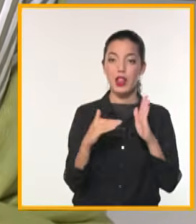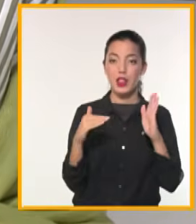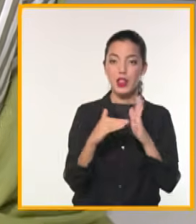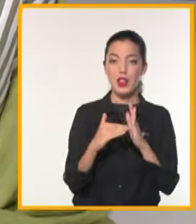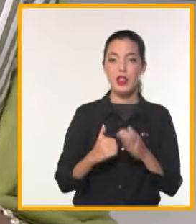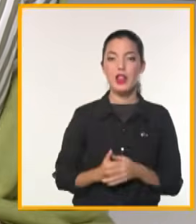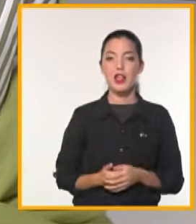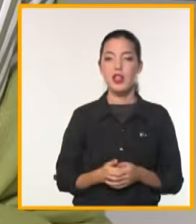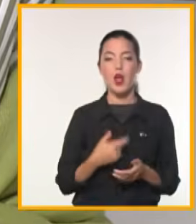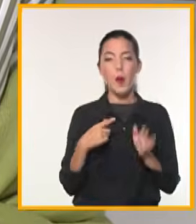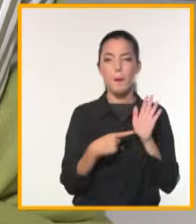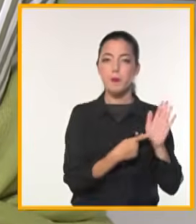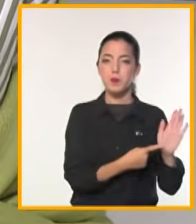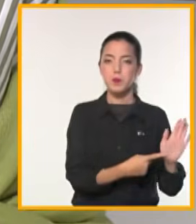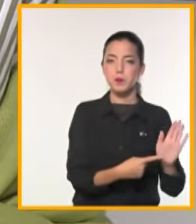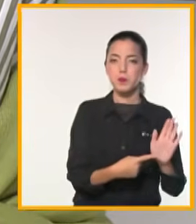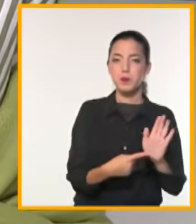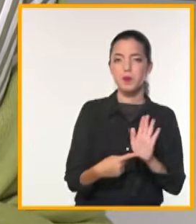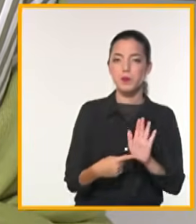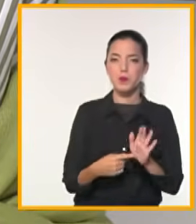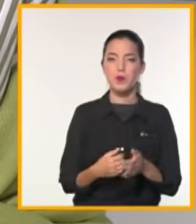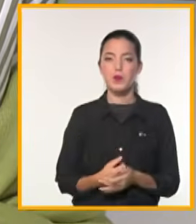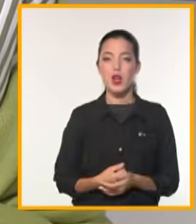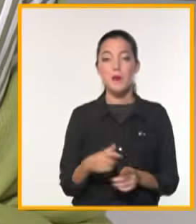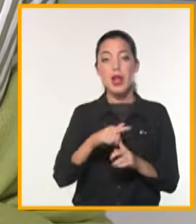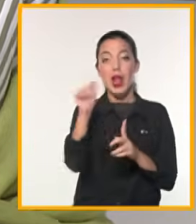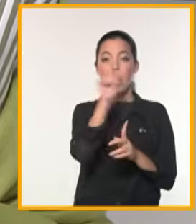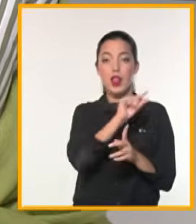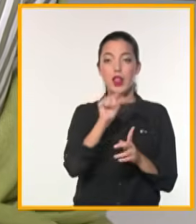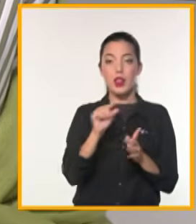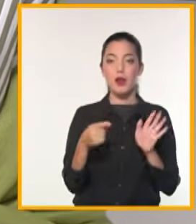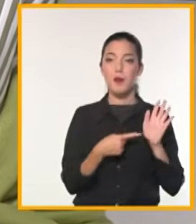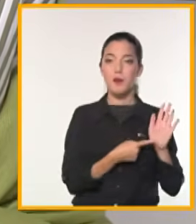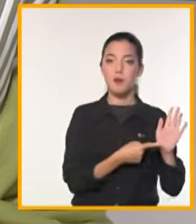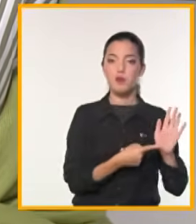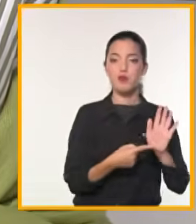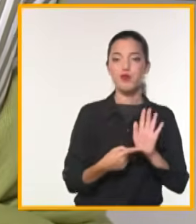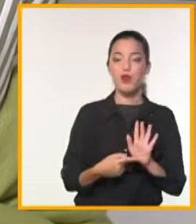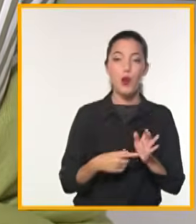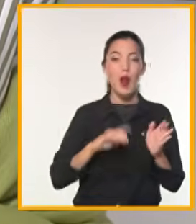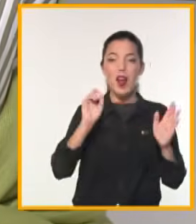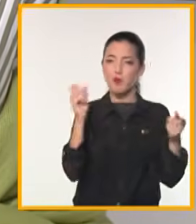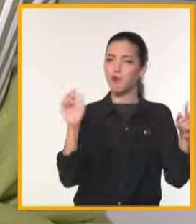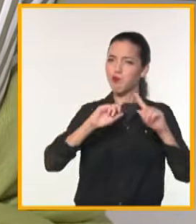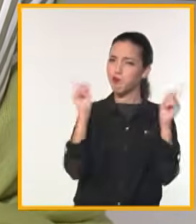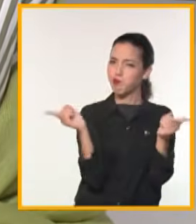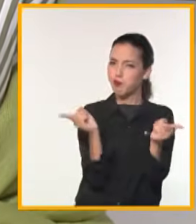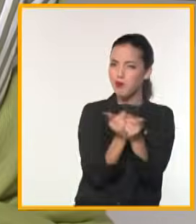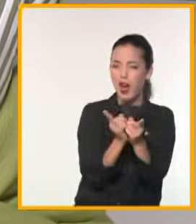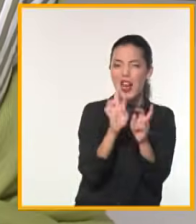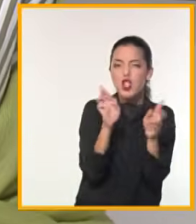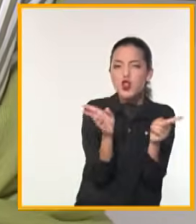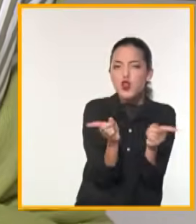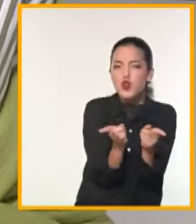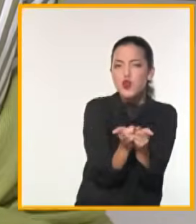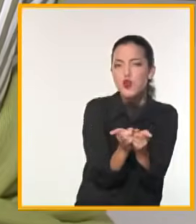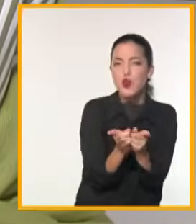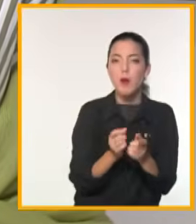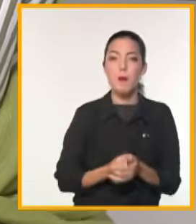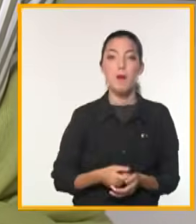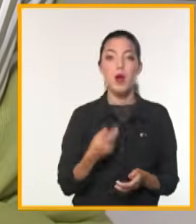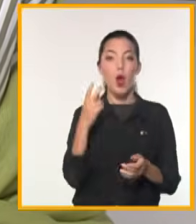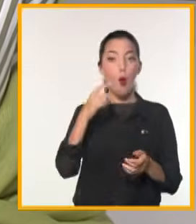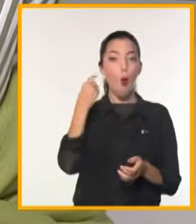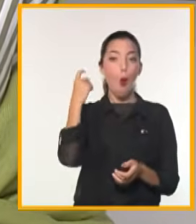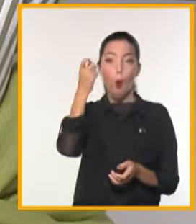presentar, enseguida que tengamos el tema de presentación, una síntesis muy breve de un hombre cuya vida no alcanza